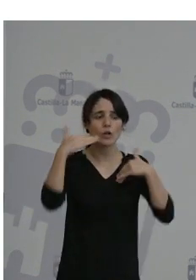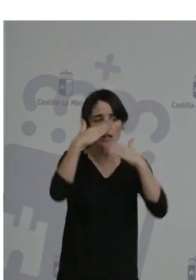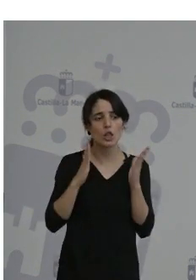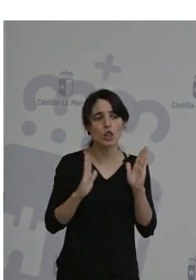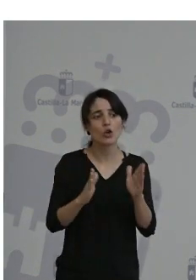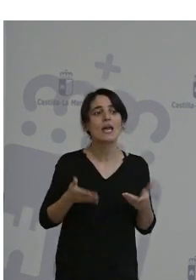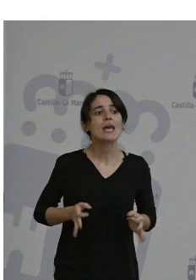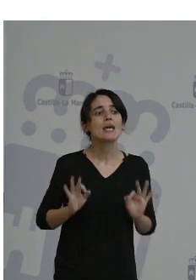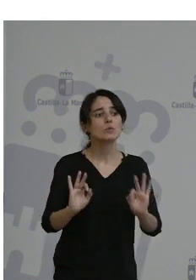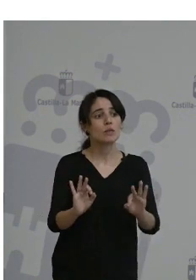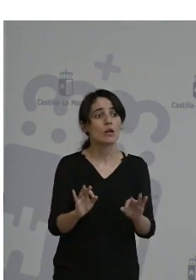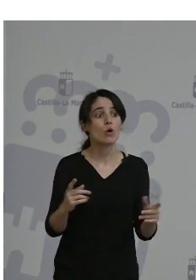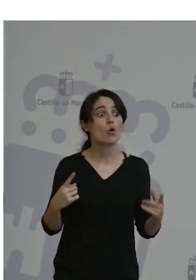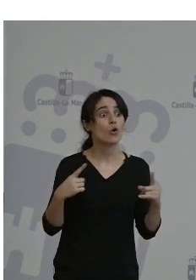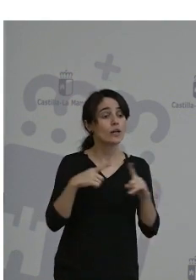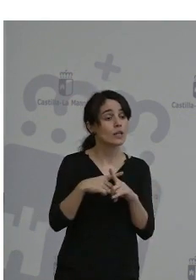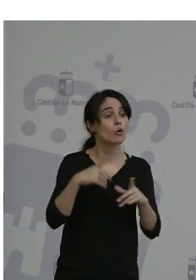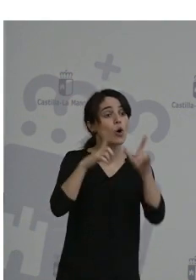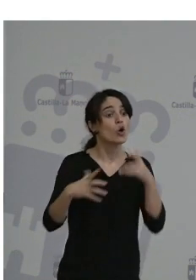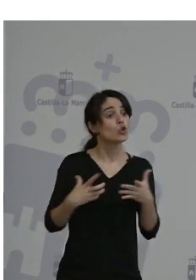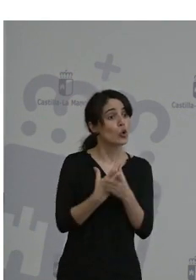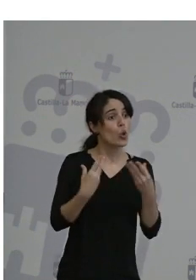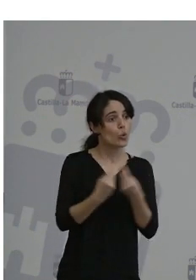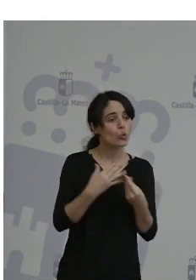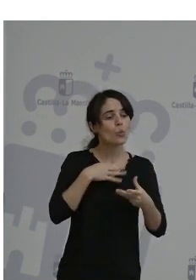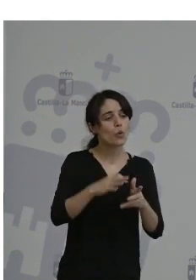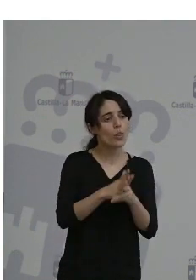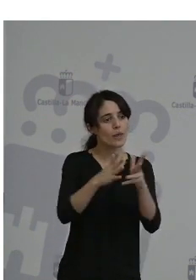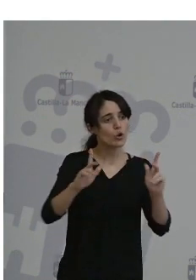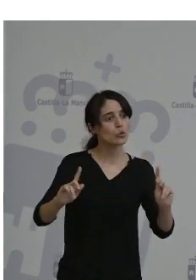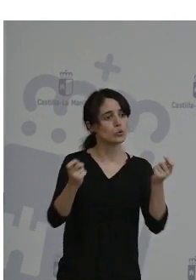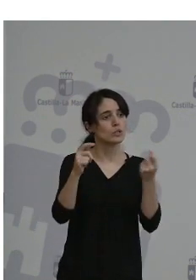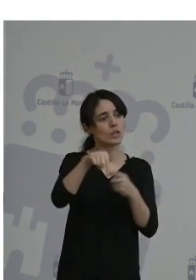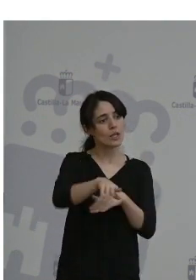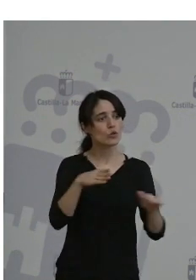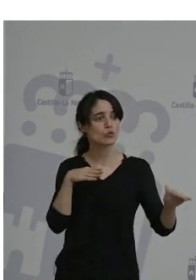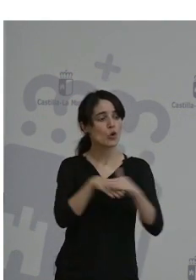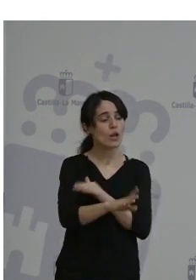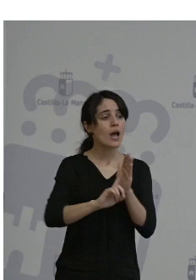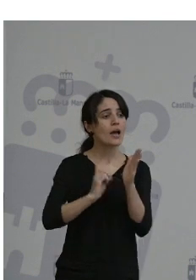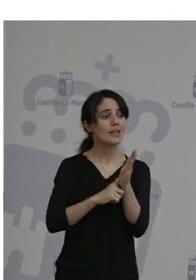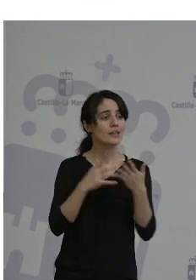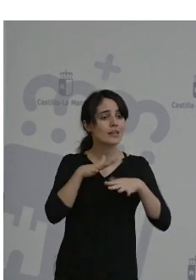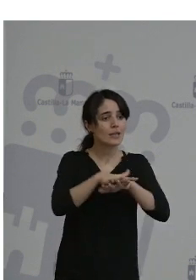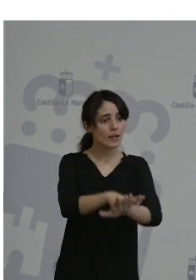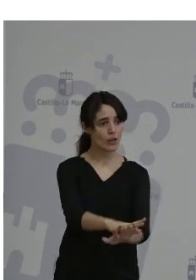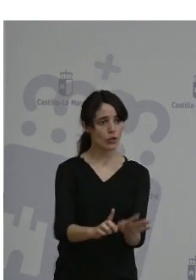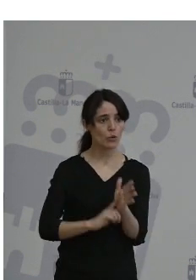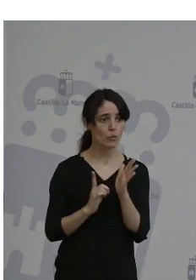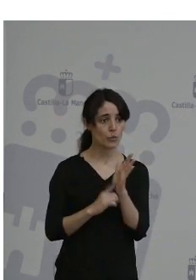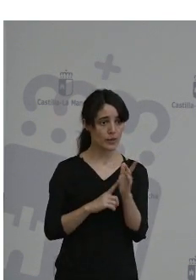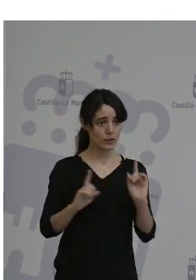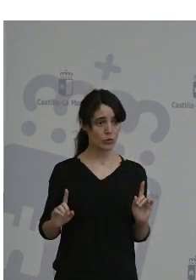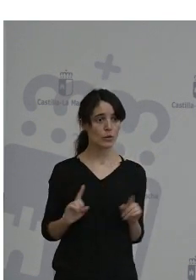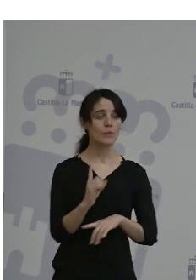integración plena. Y esta integración, entre otros muchos aspectos, pasa por el derecho de acceso a las